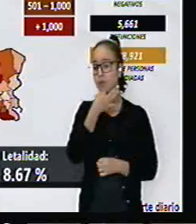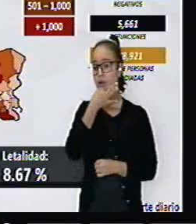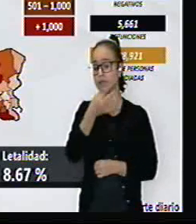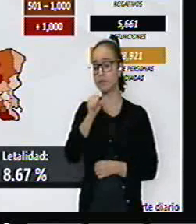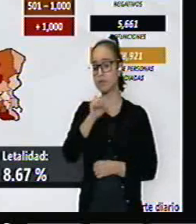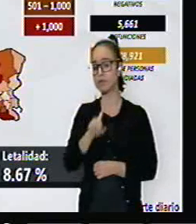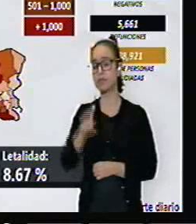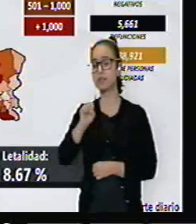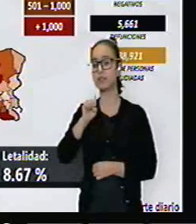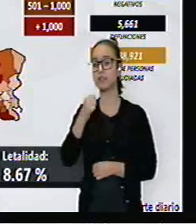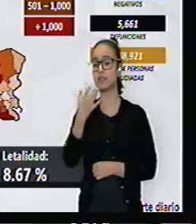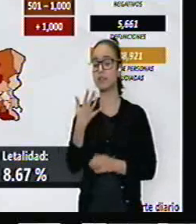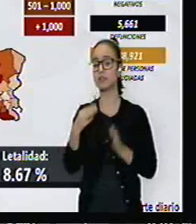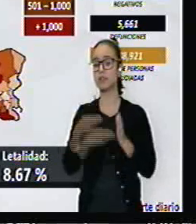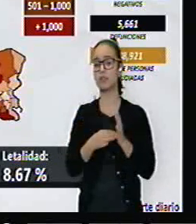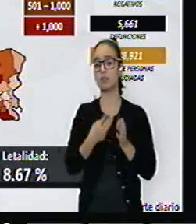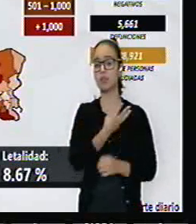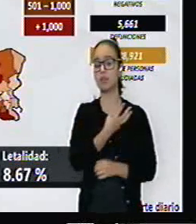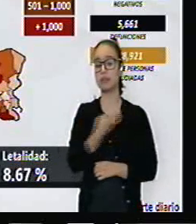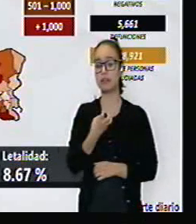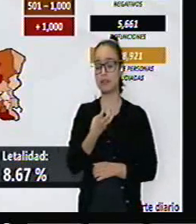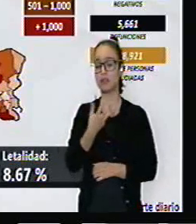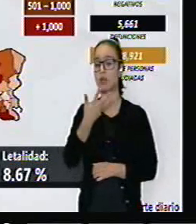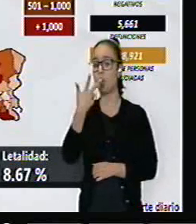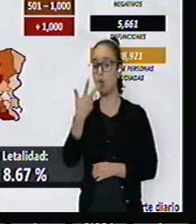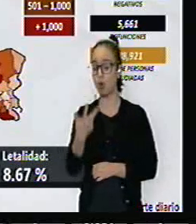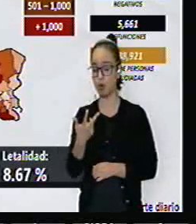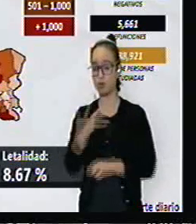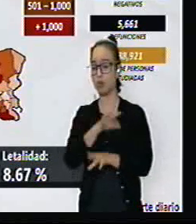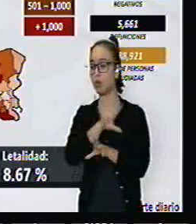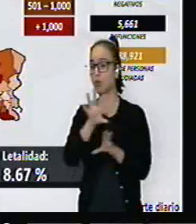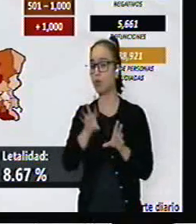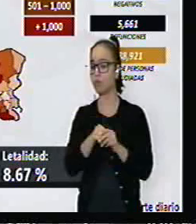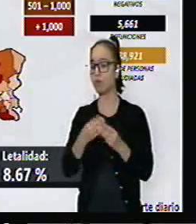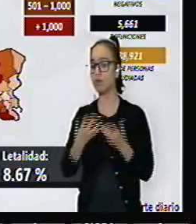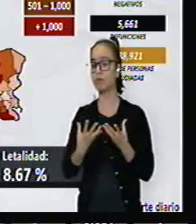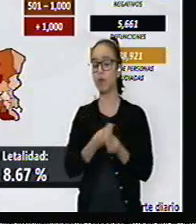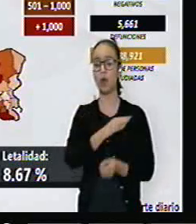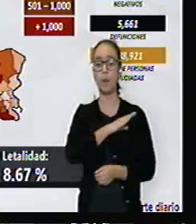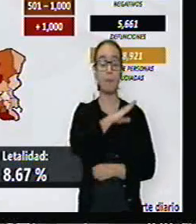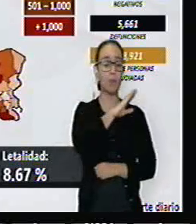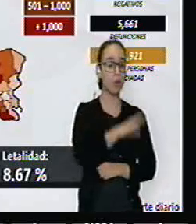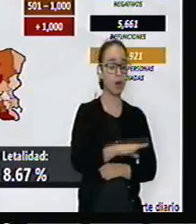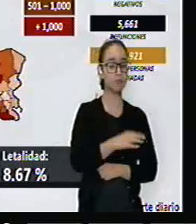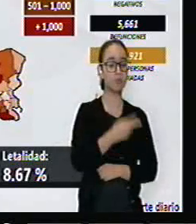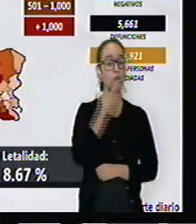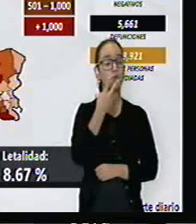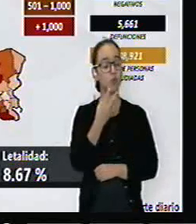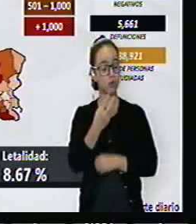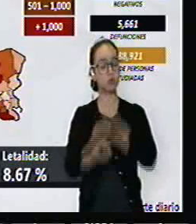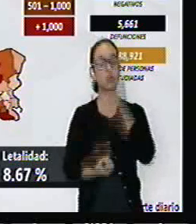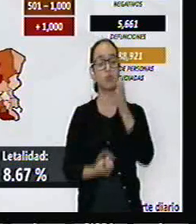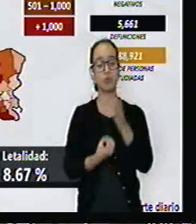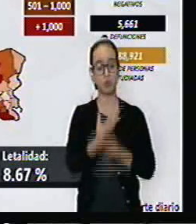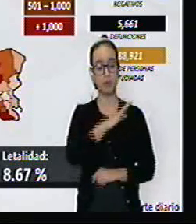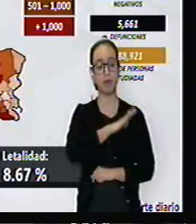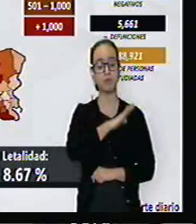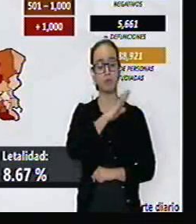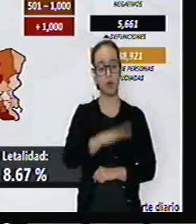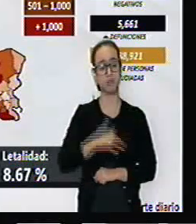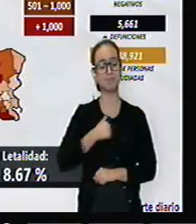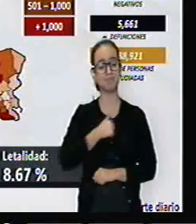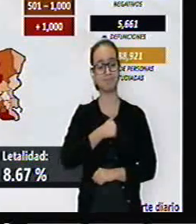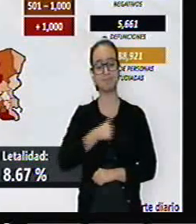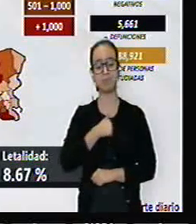semana. Son 65.308 los que ya tenemos acumulados, y defunciones, se están sumando 2 lamentables defunciones